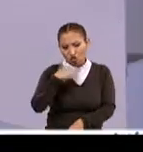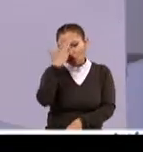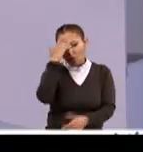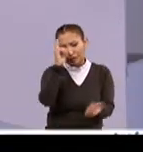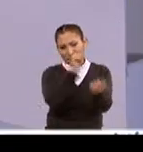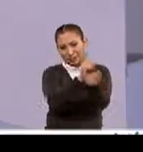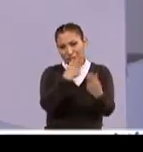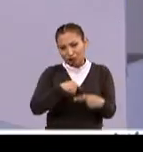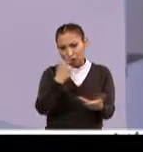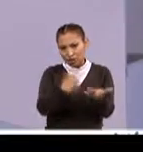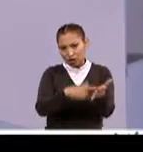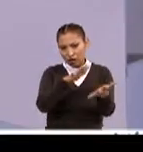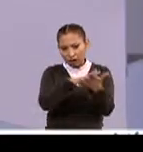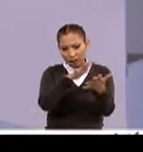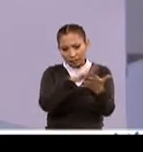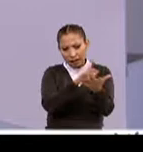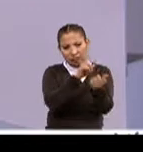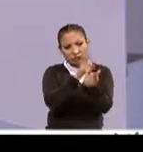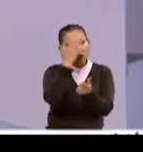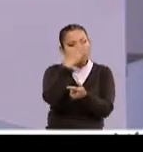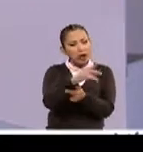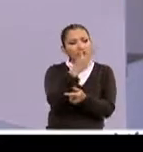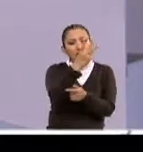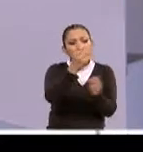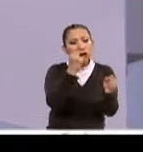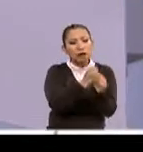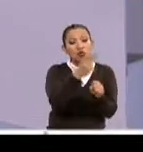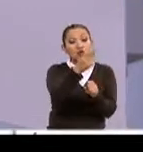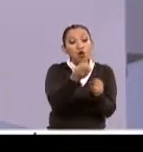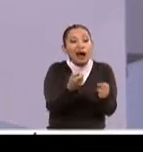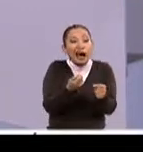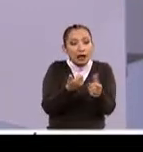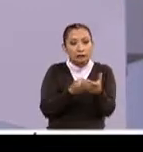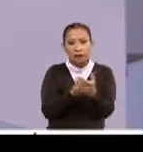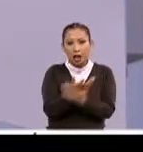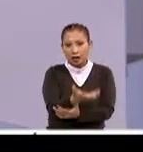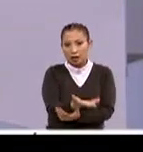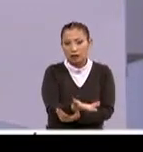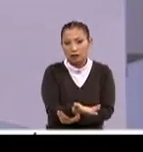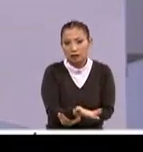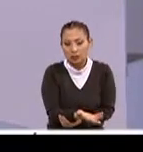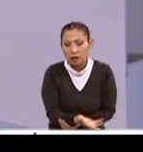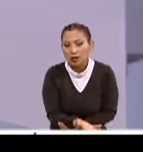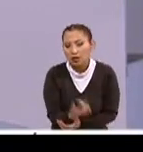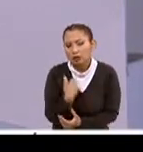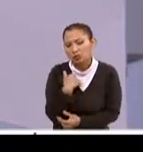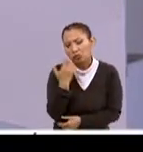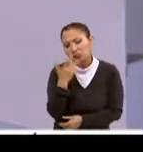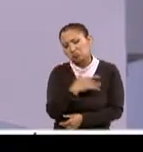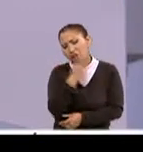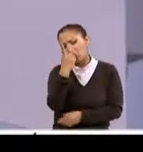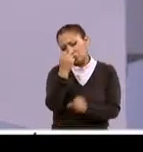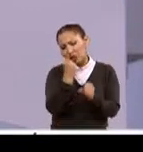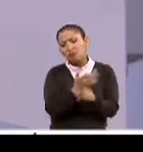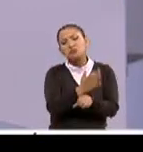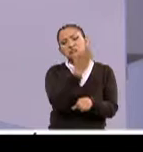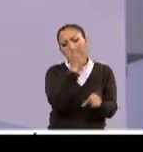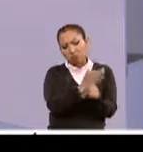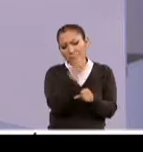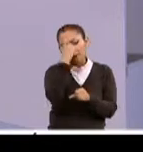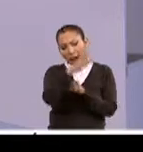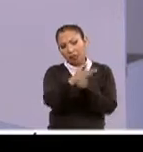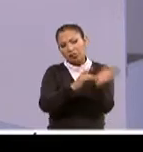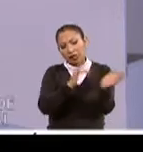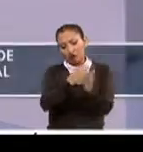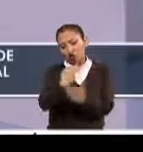conocía a los personajes, yo sabía que estábamos a 2 años de que uno de ellos saliera. Entonces, A mí me pareció que 2 años era el tiempo suficiente para